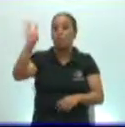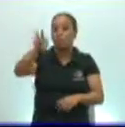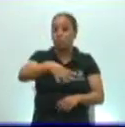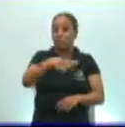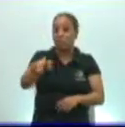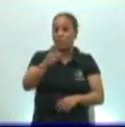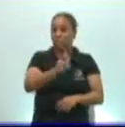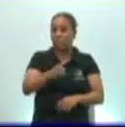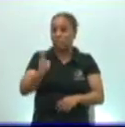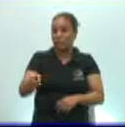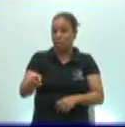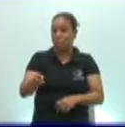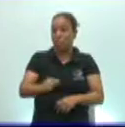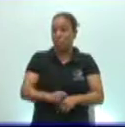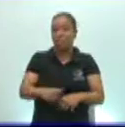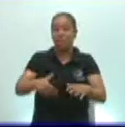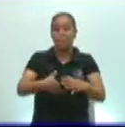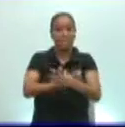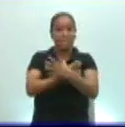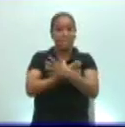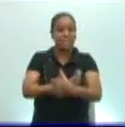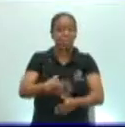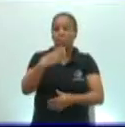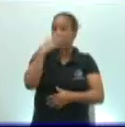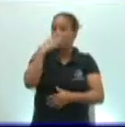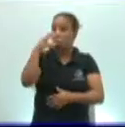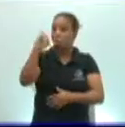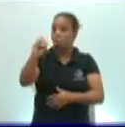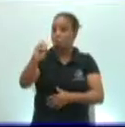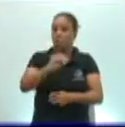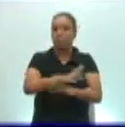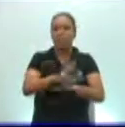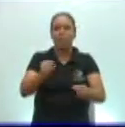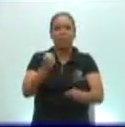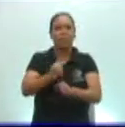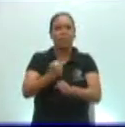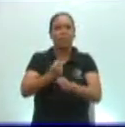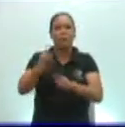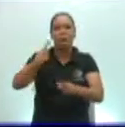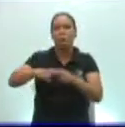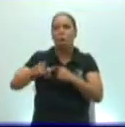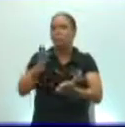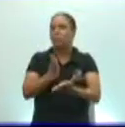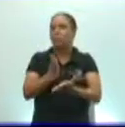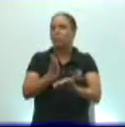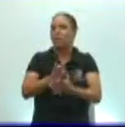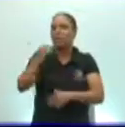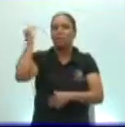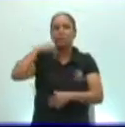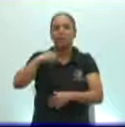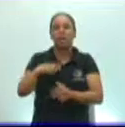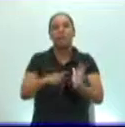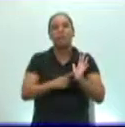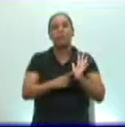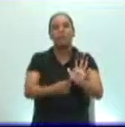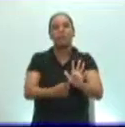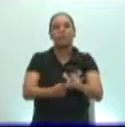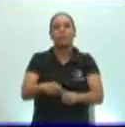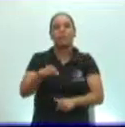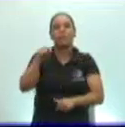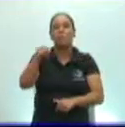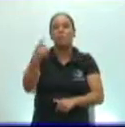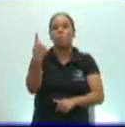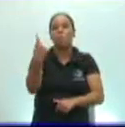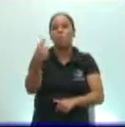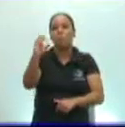Por supuesto, el símbolo del oxígeno ya ustedes lo conocen, lo hemos trabajado en otras clases y sabemos que se representa con una